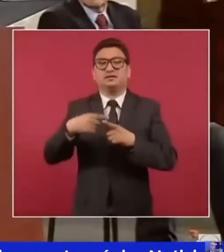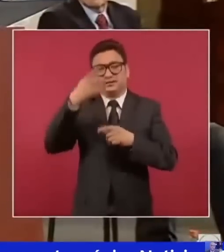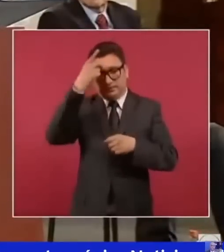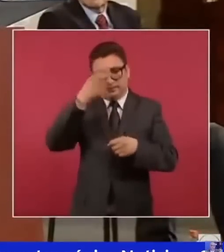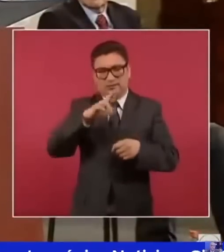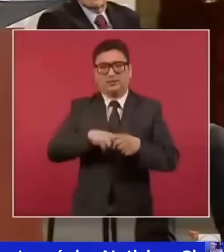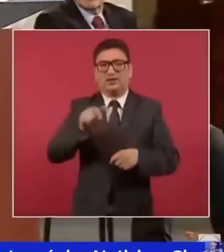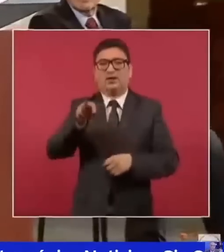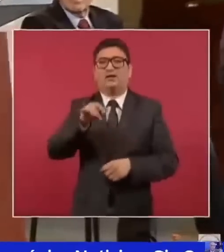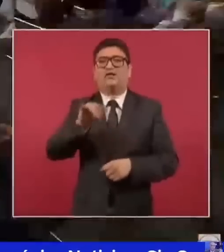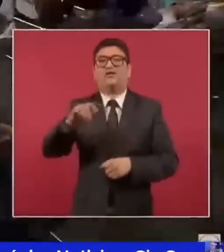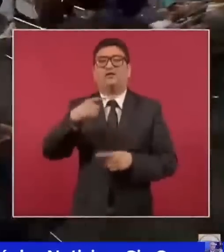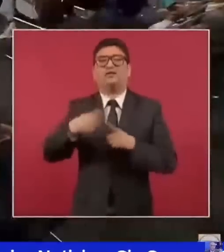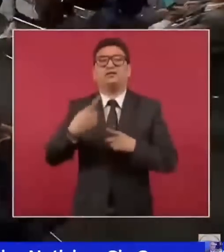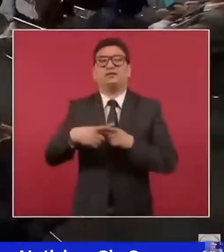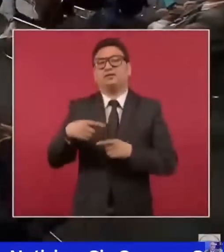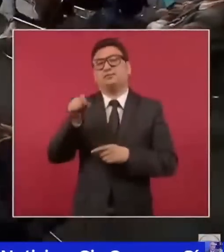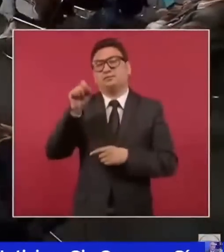Luego,